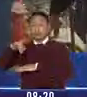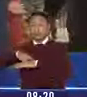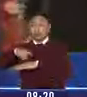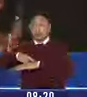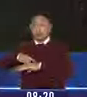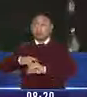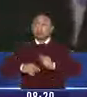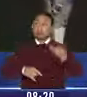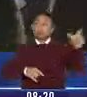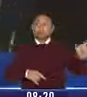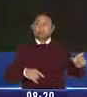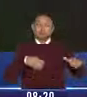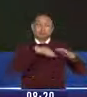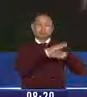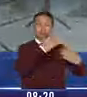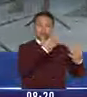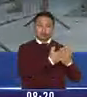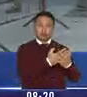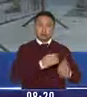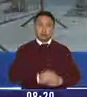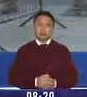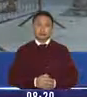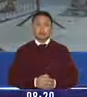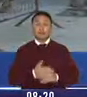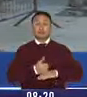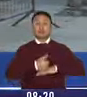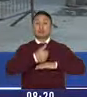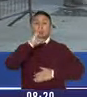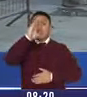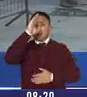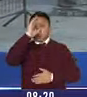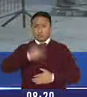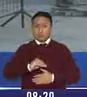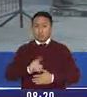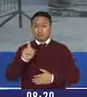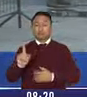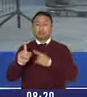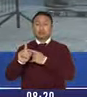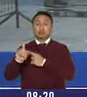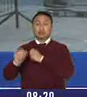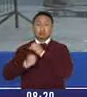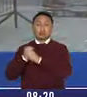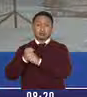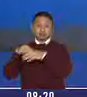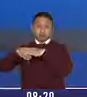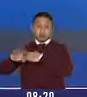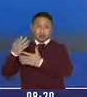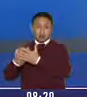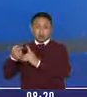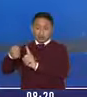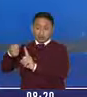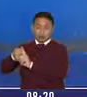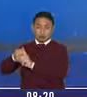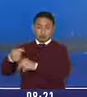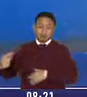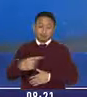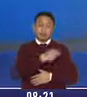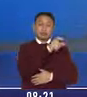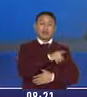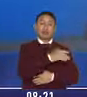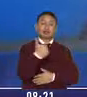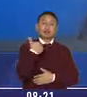y el otro en la celda 4. Según el reporte policial, el uno cumplía sentencia por asesinato y la otra persona por